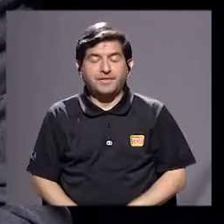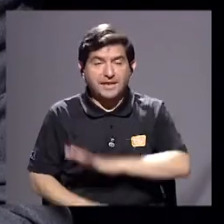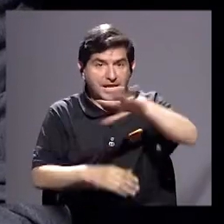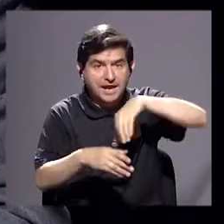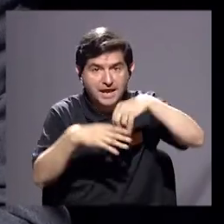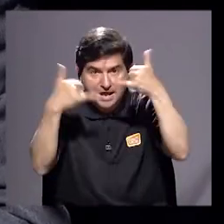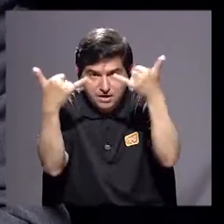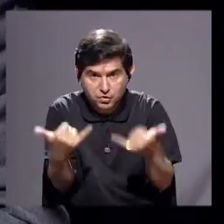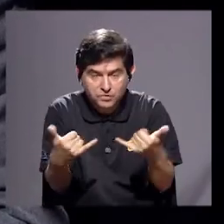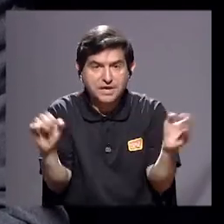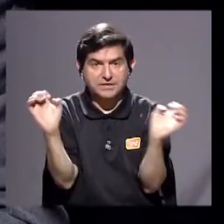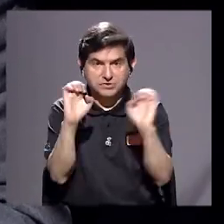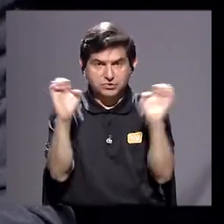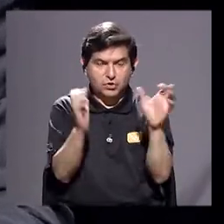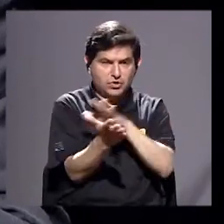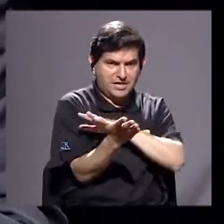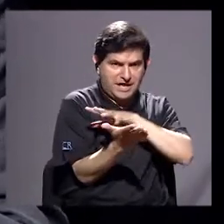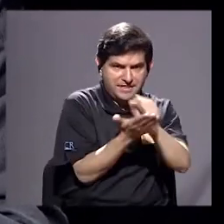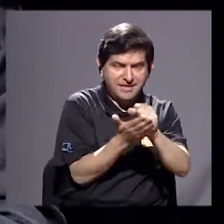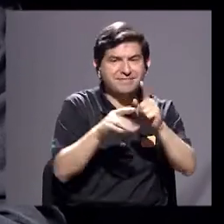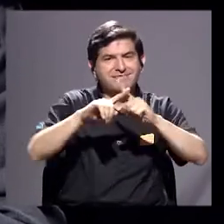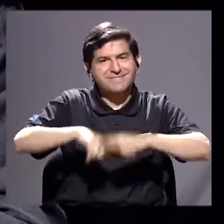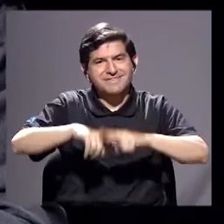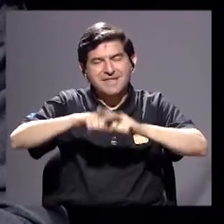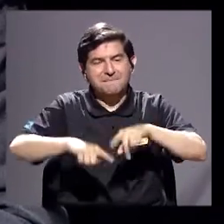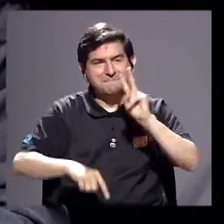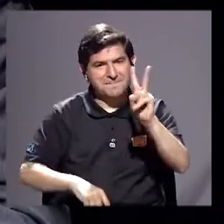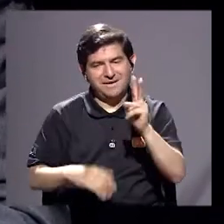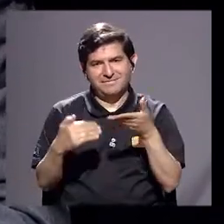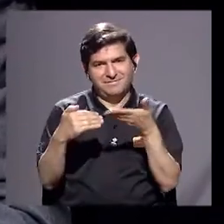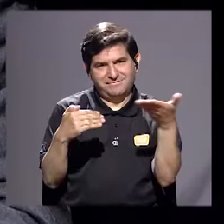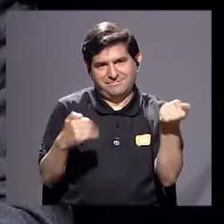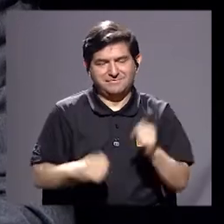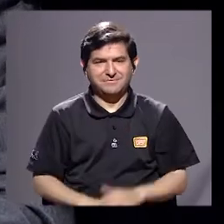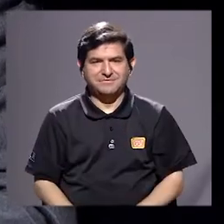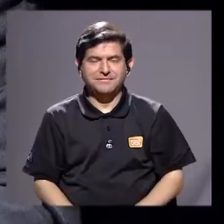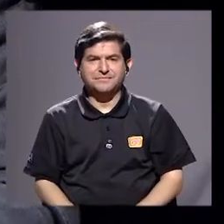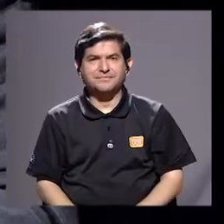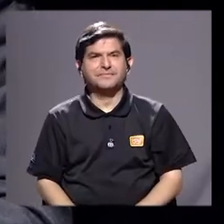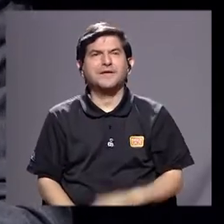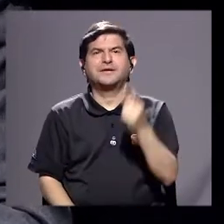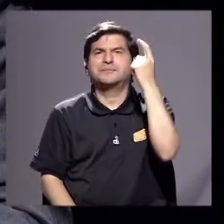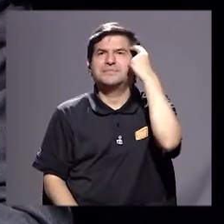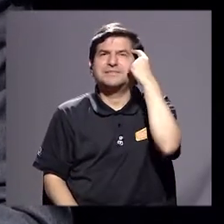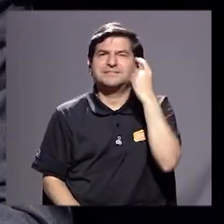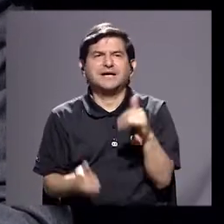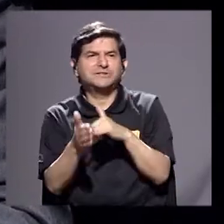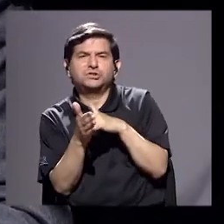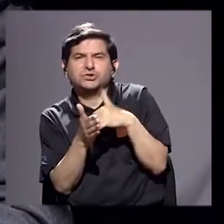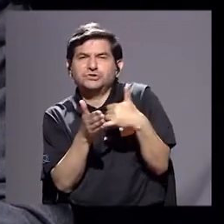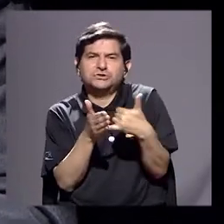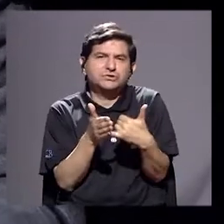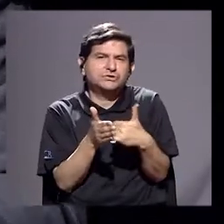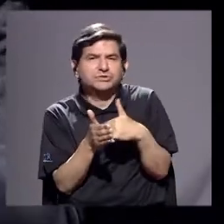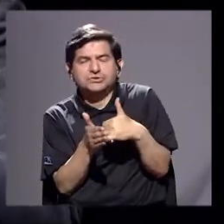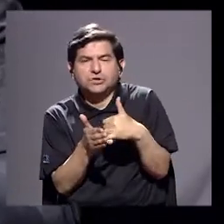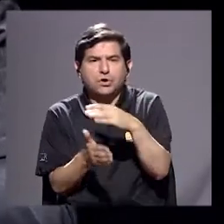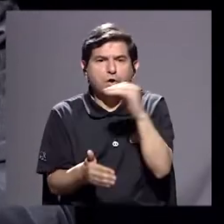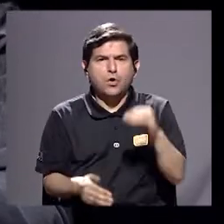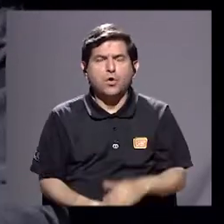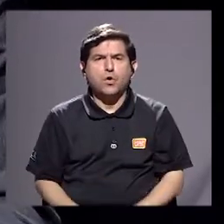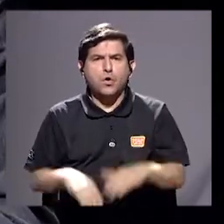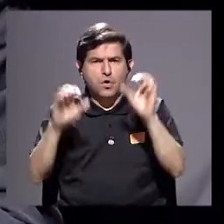la emergencia y el desastre dependen de estos dos factores es decir de cuán vulnerable y cual pre